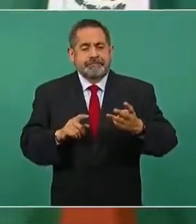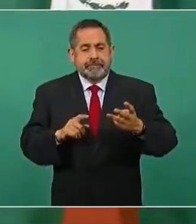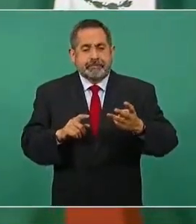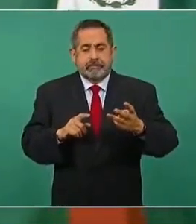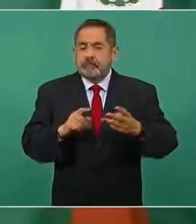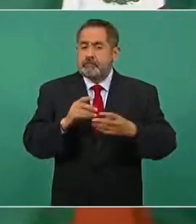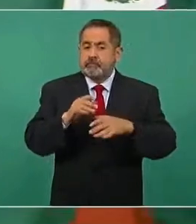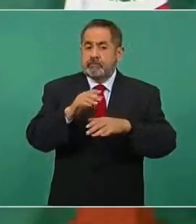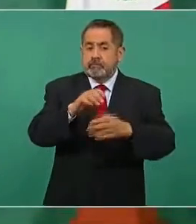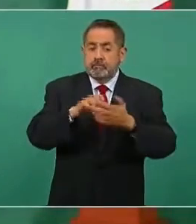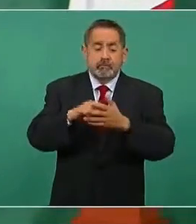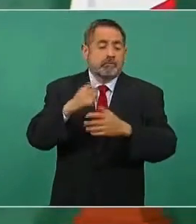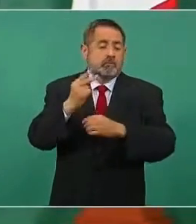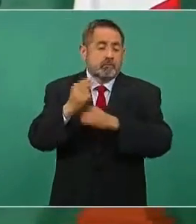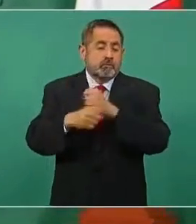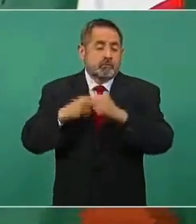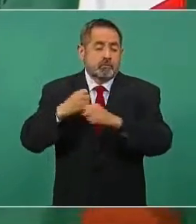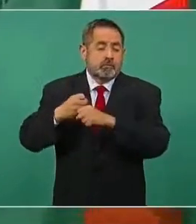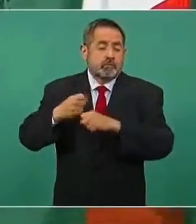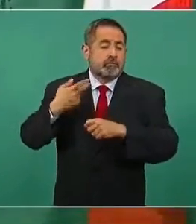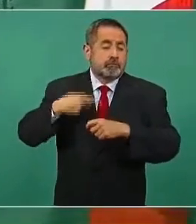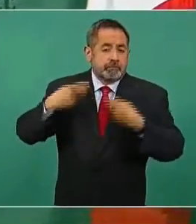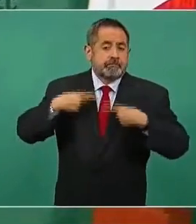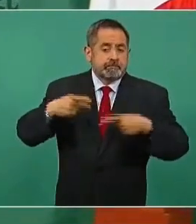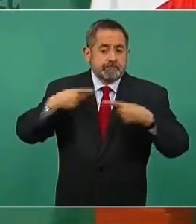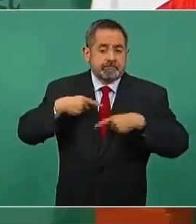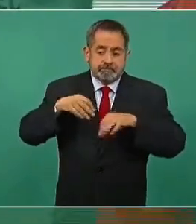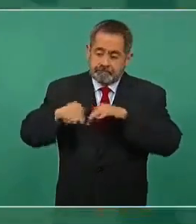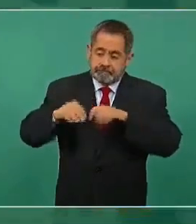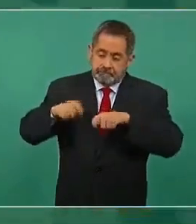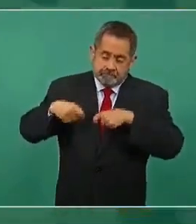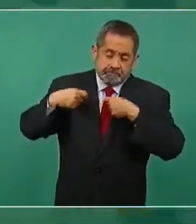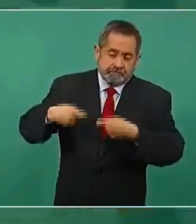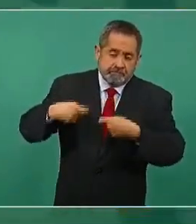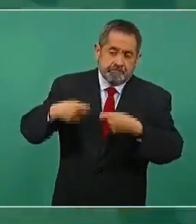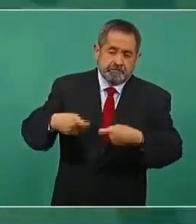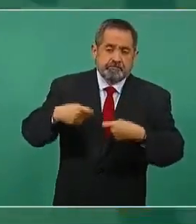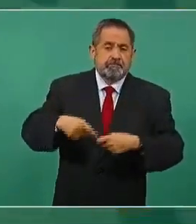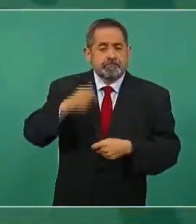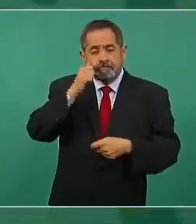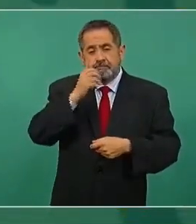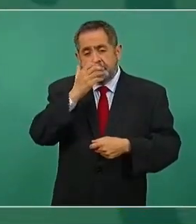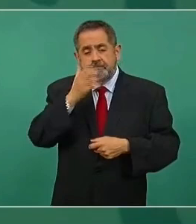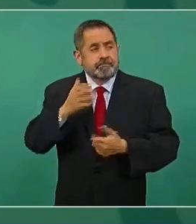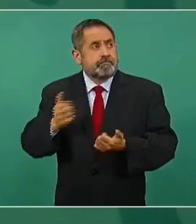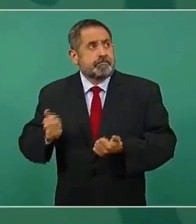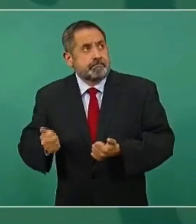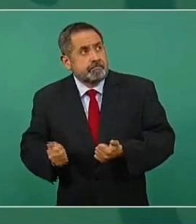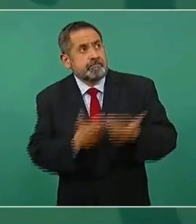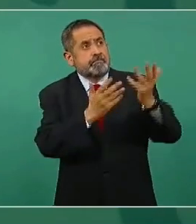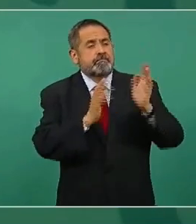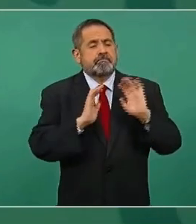estamos hablando de generaciones que se acostumbraron a eso.